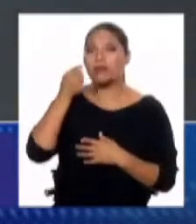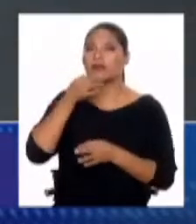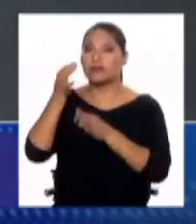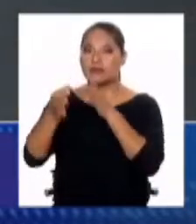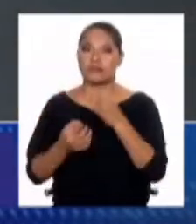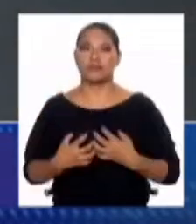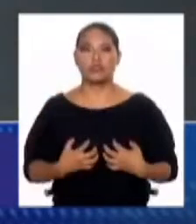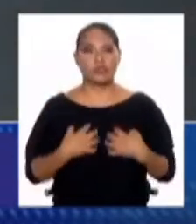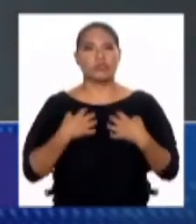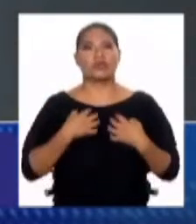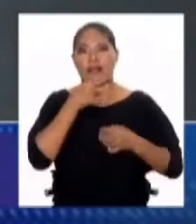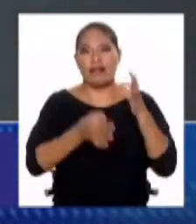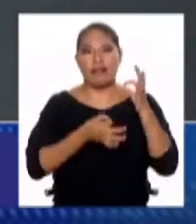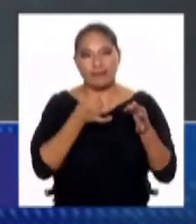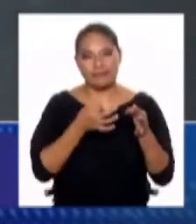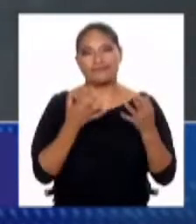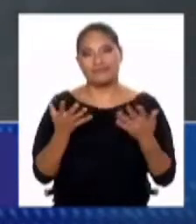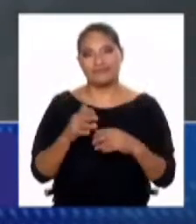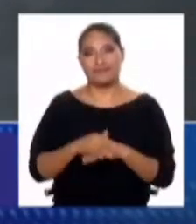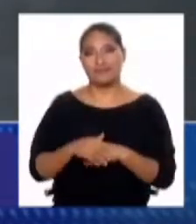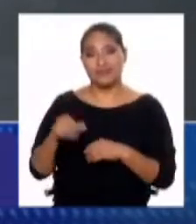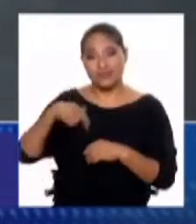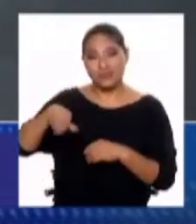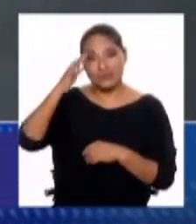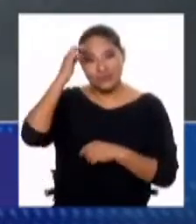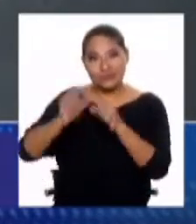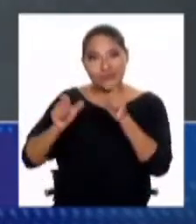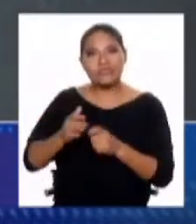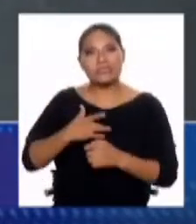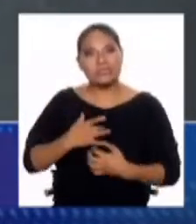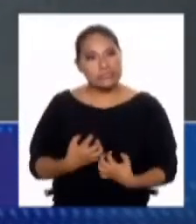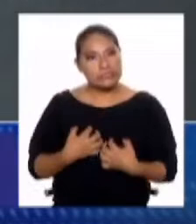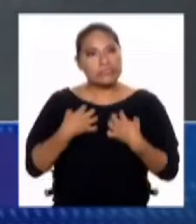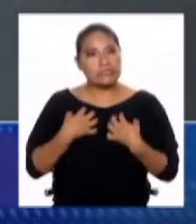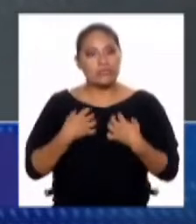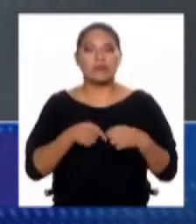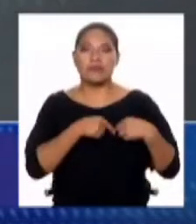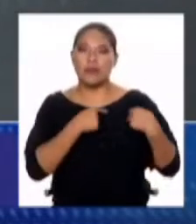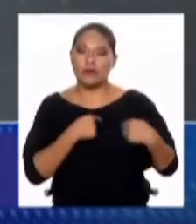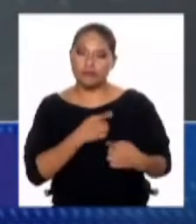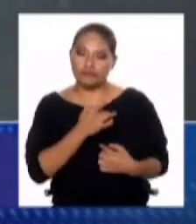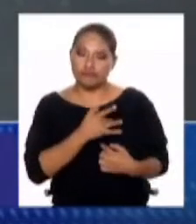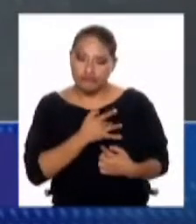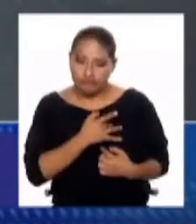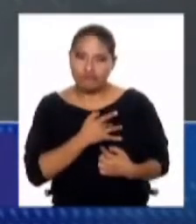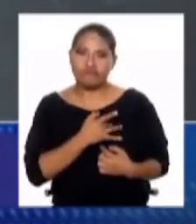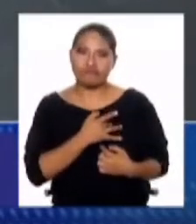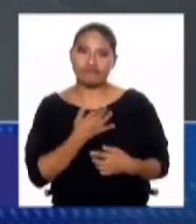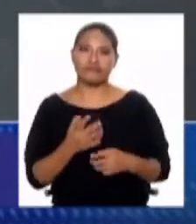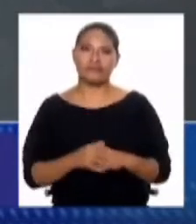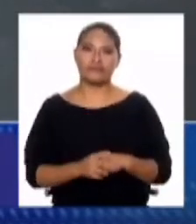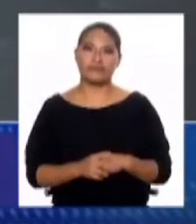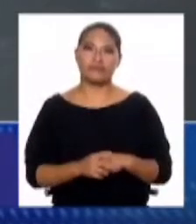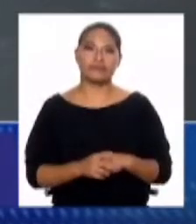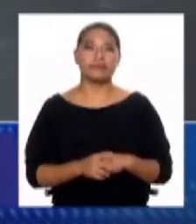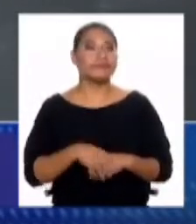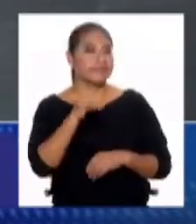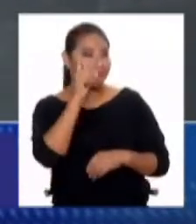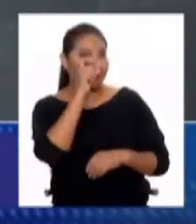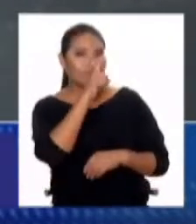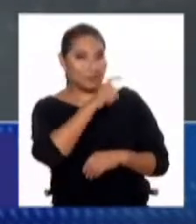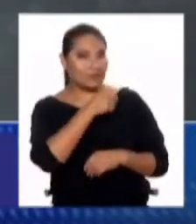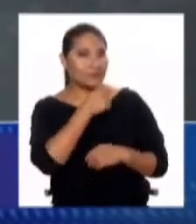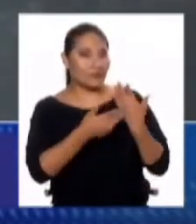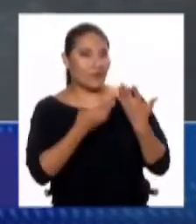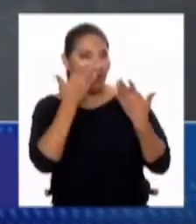Y pero no en el caso de los peruanos no solamente necesitamos que hable la razón, sino también el corazón. Pero es un poco difícil, ¿no? Porque digamos